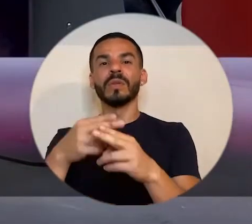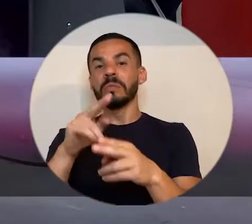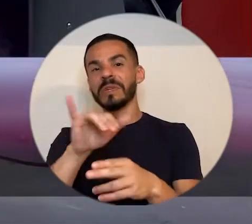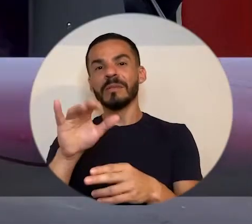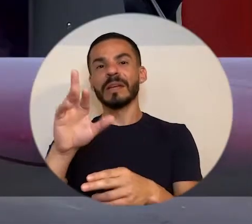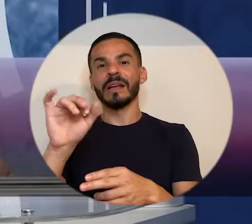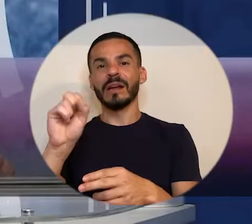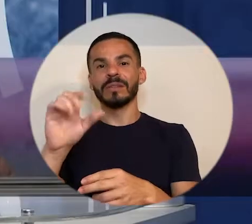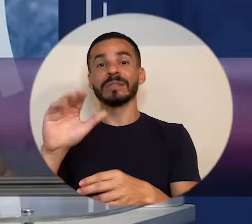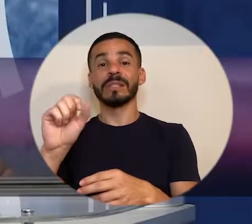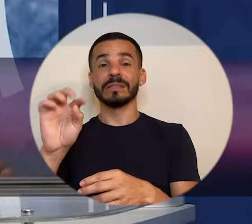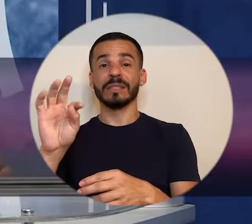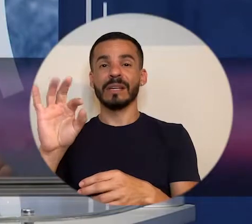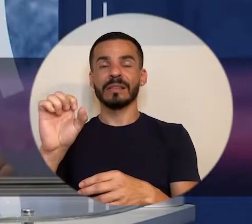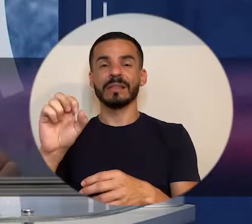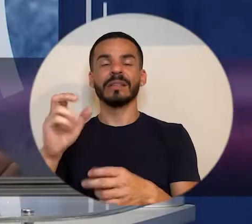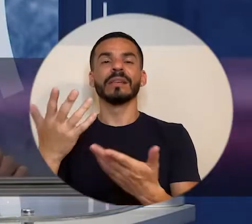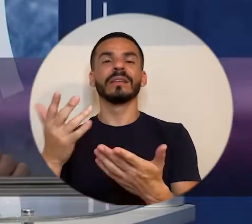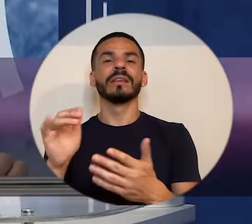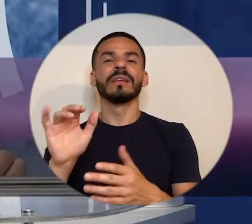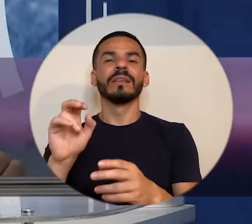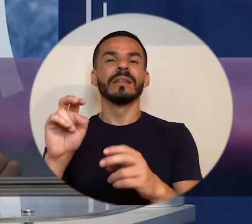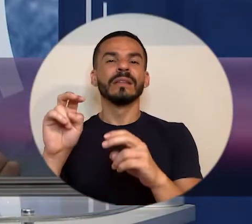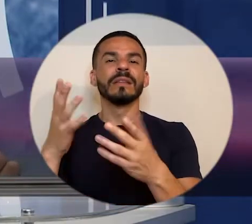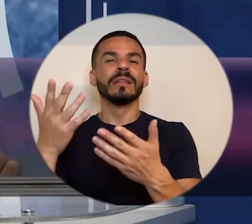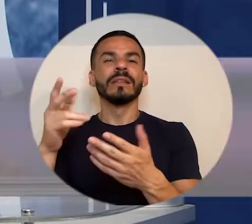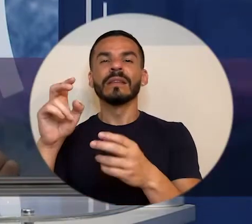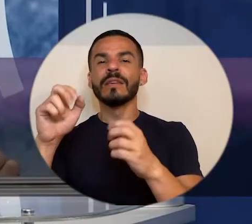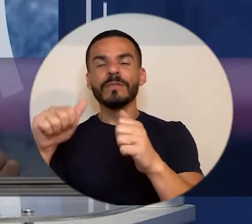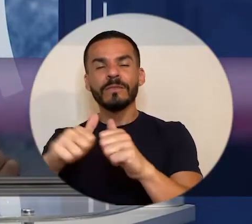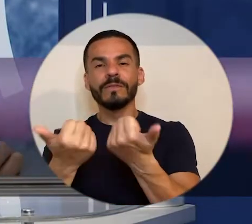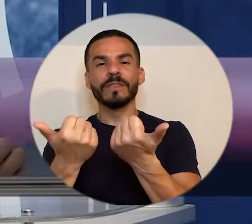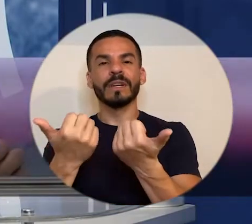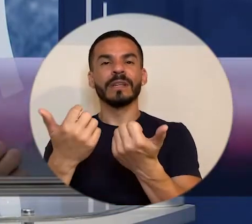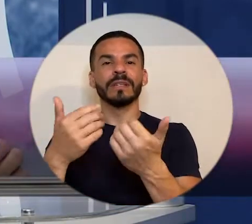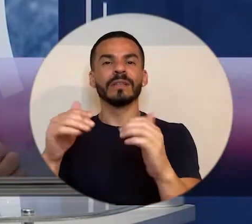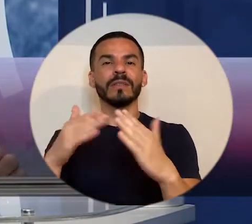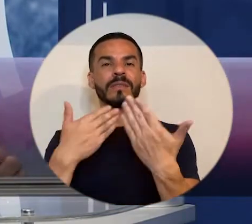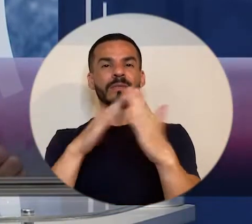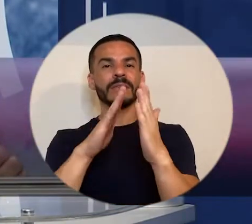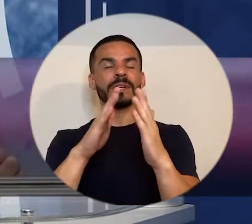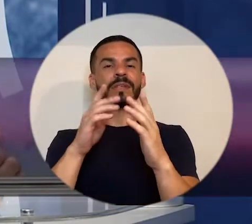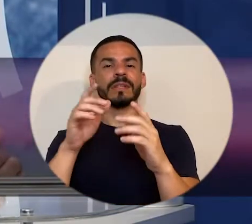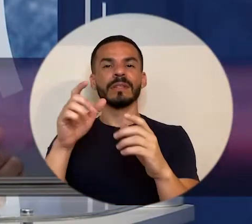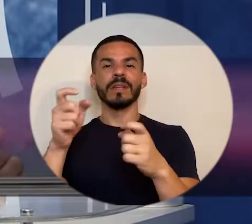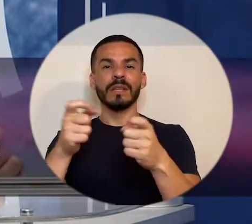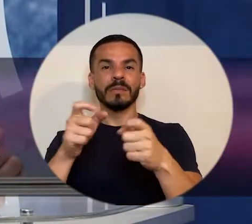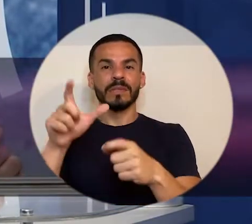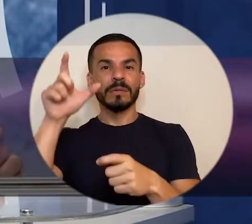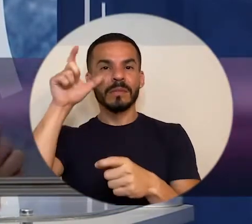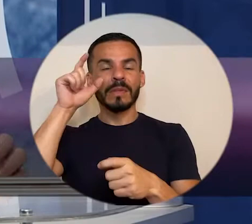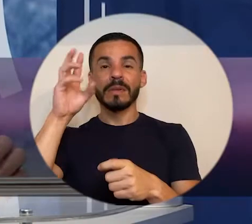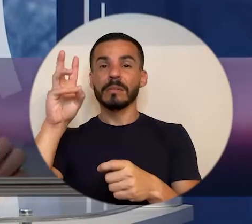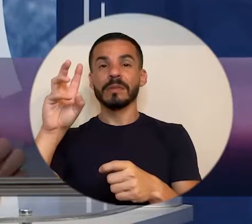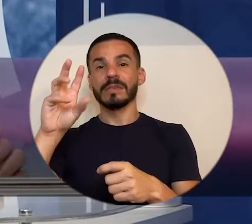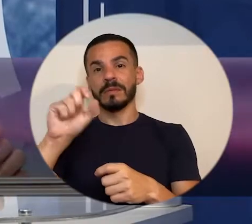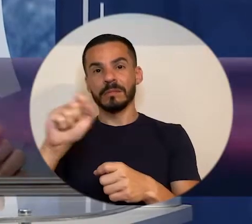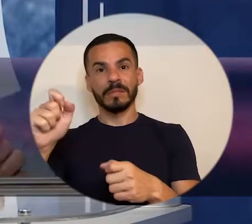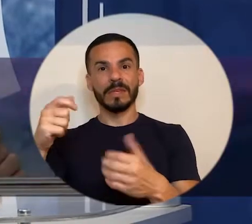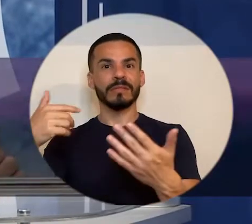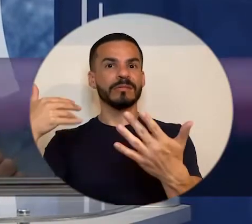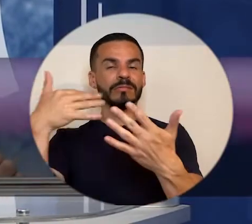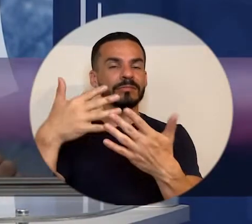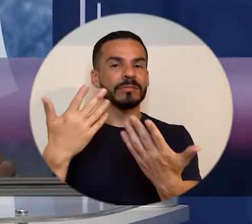y tocayo, Carlos Cascante Segura, sobre los retos que enfrentó la administración Biden en sus primeros